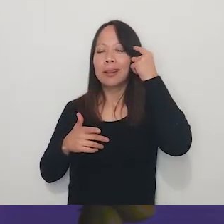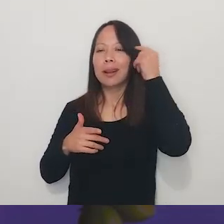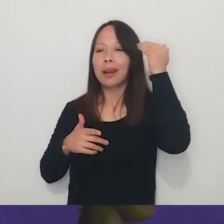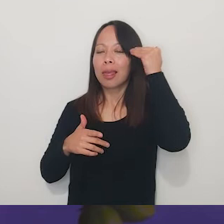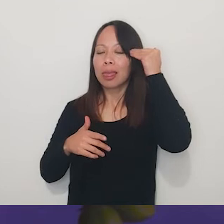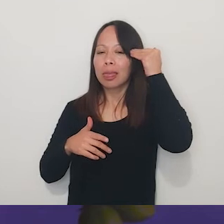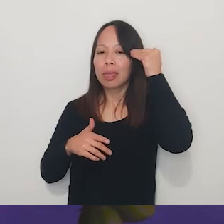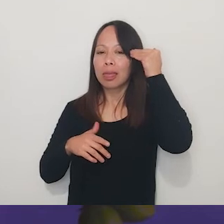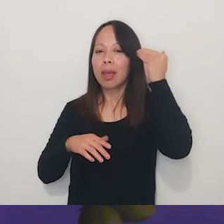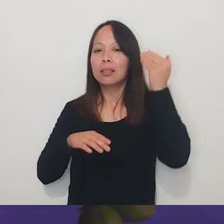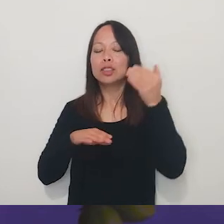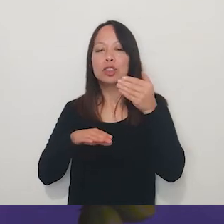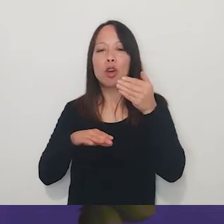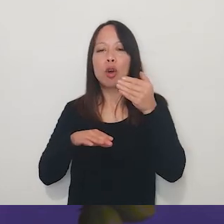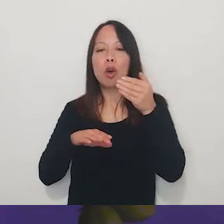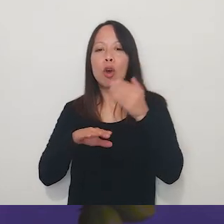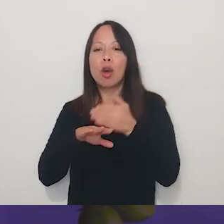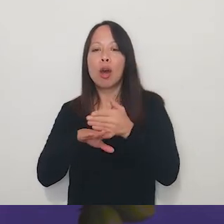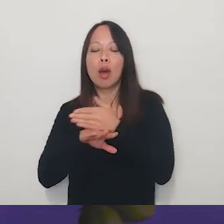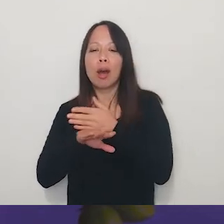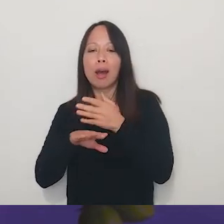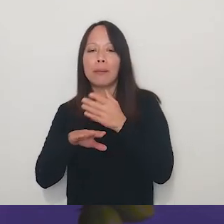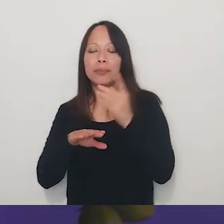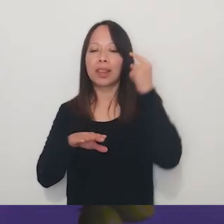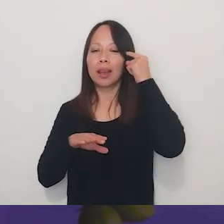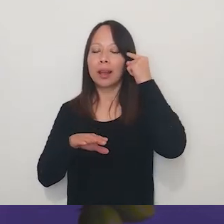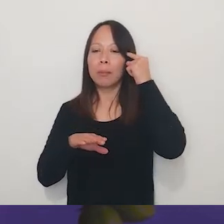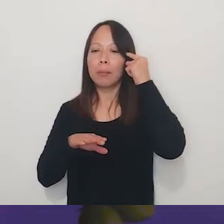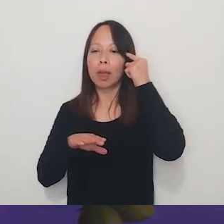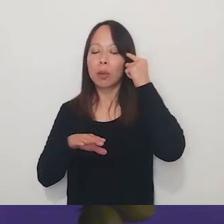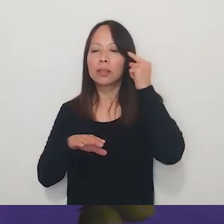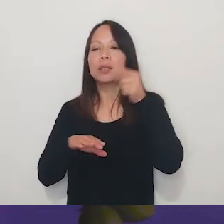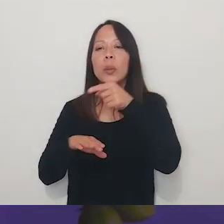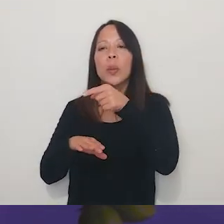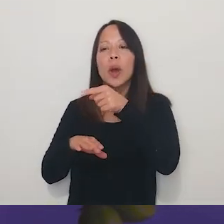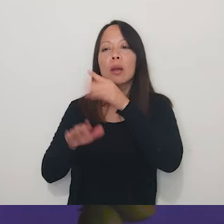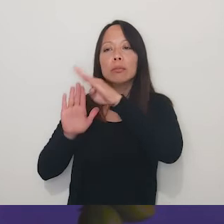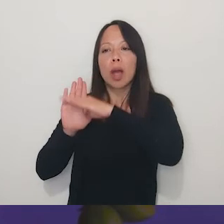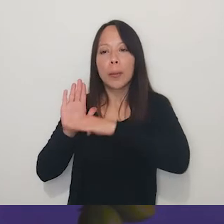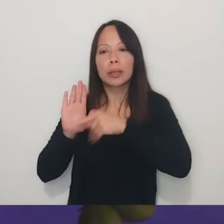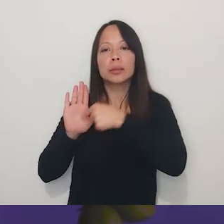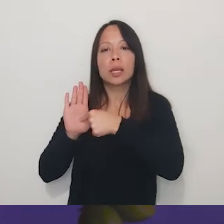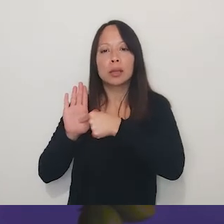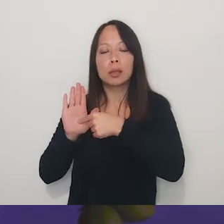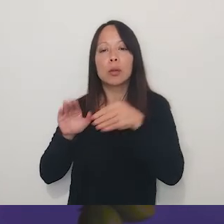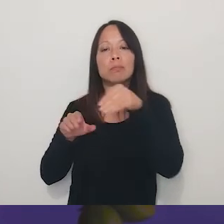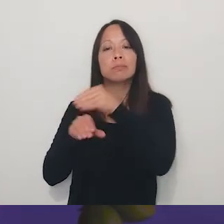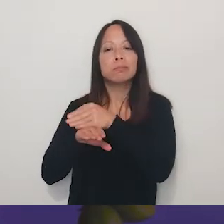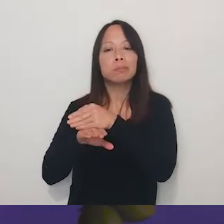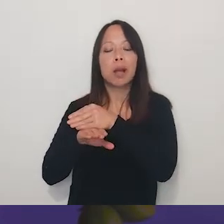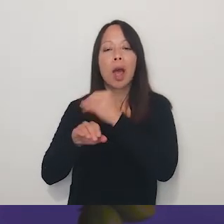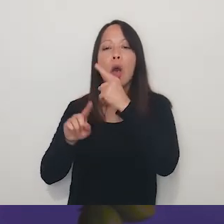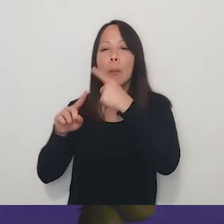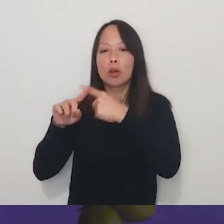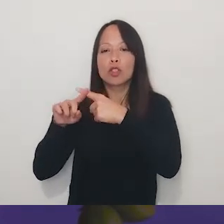retraso madurativo, por glutamina elevada en el líquido, hicimos una sospecha diagnóstica, entonces entró al programa y aparece